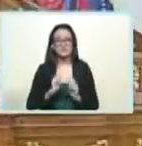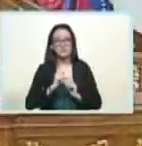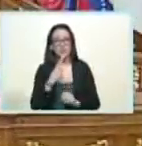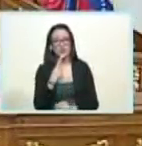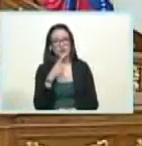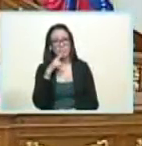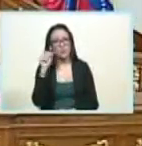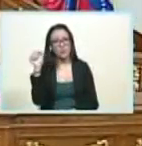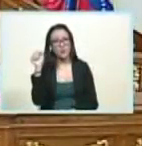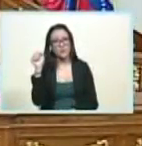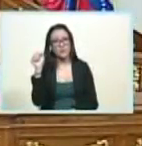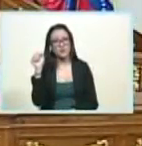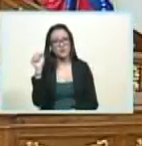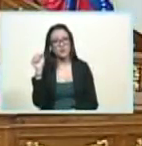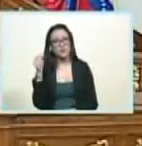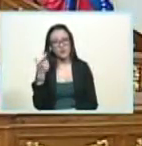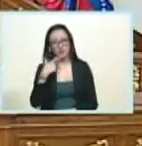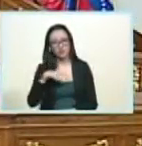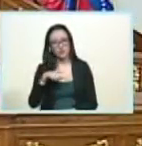no eres tú, Maduro, somos nosotros.